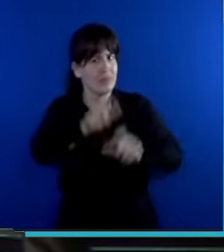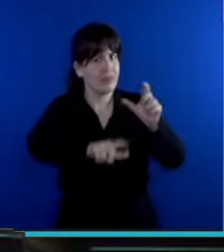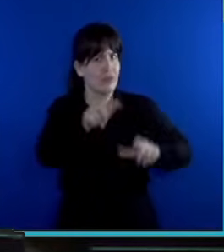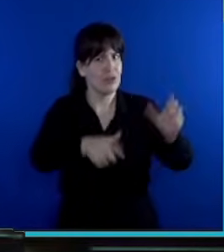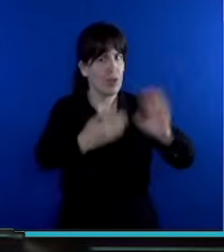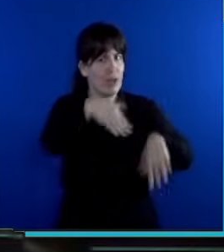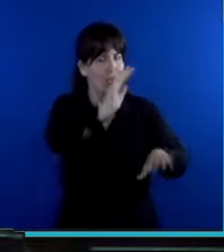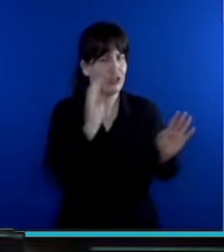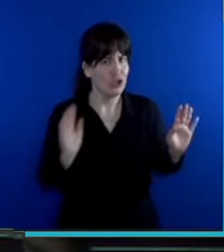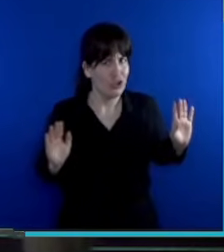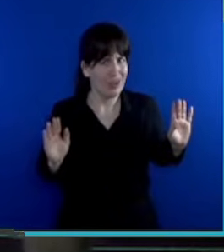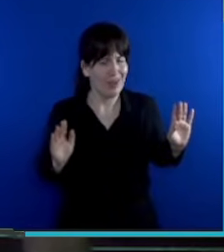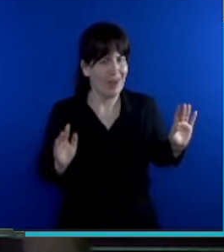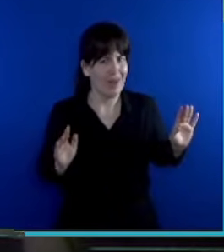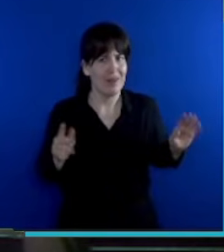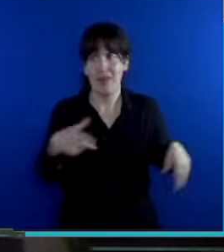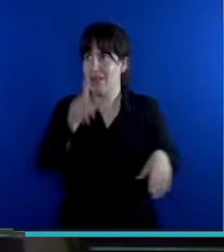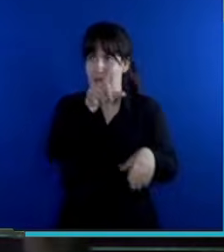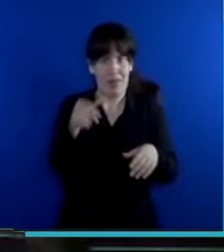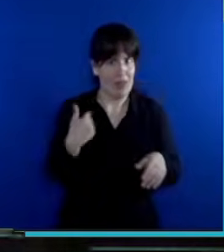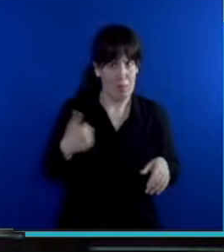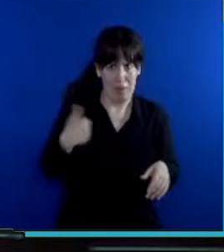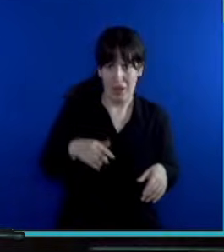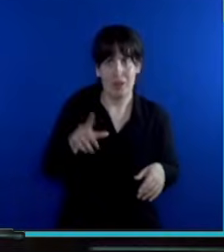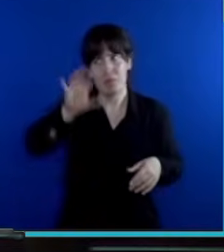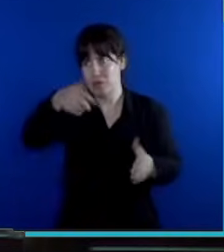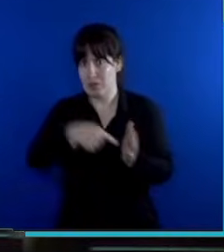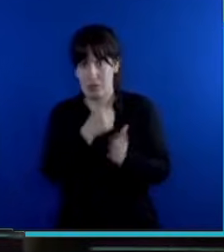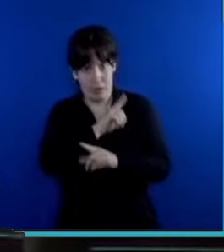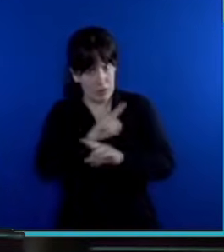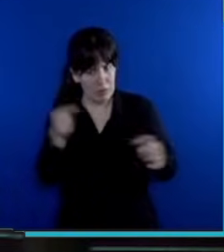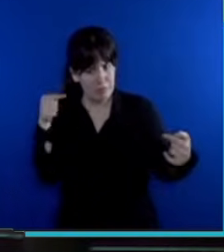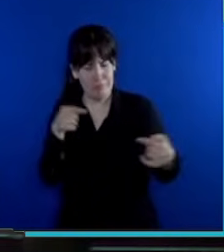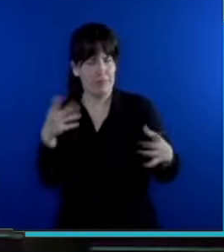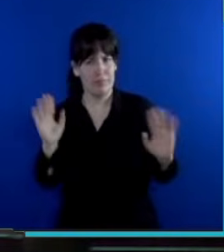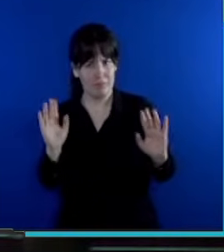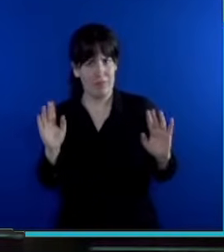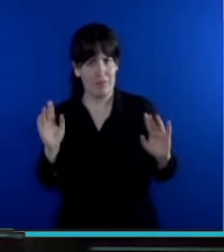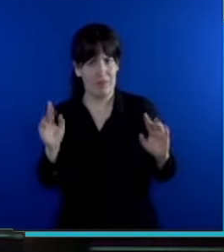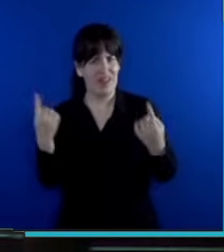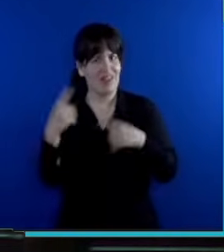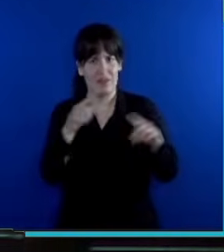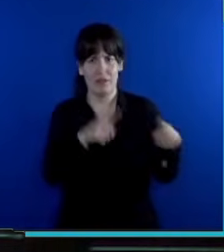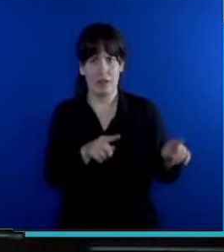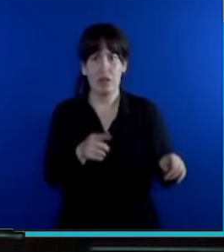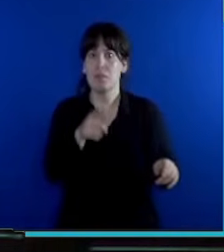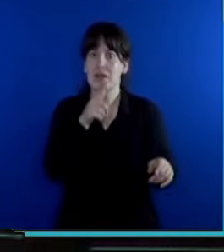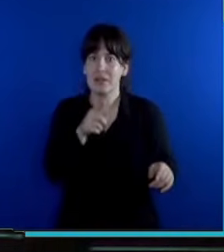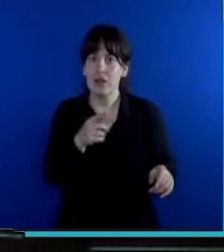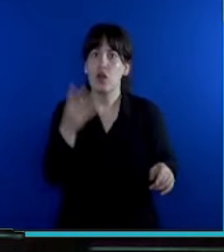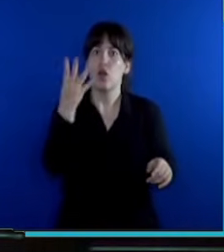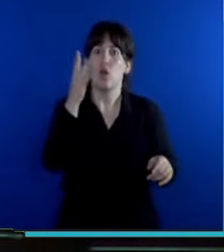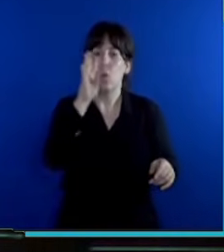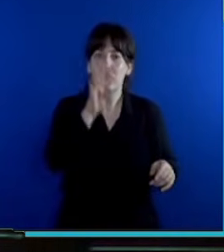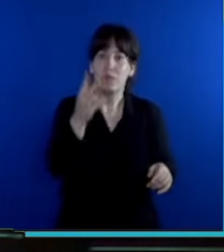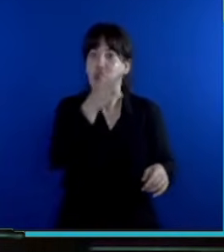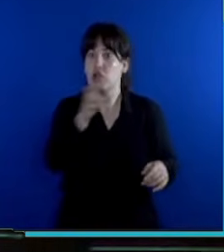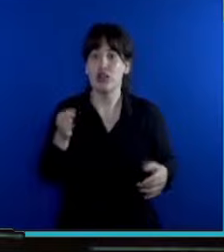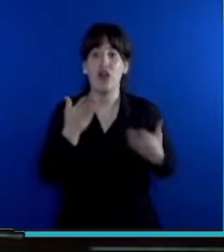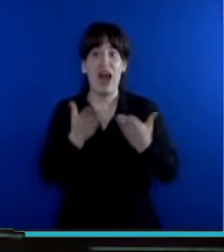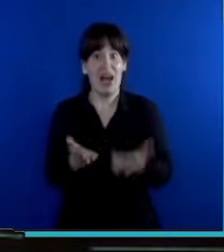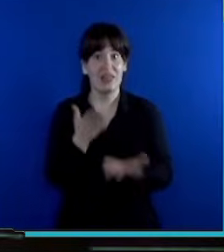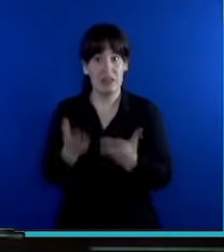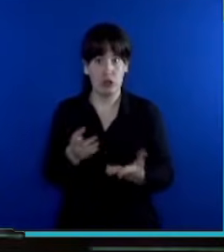de la población, ni del país ni de la provincia de Buenos Aires. Y parece también que ninguno de estos 4.200 asesores que